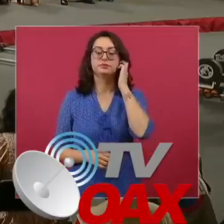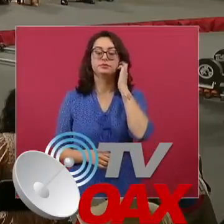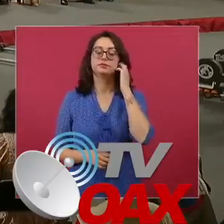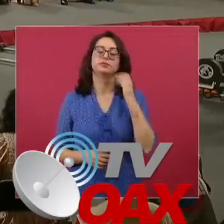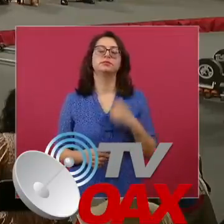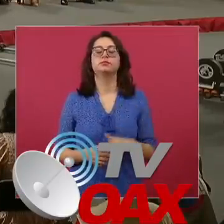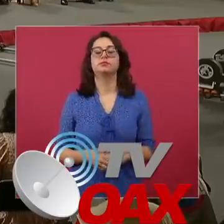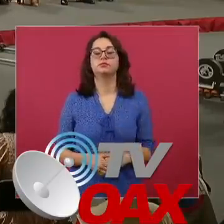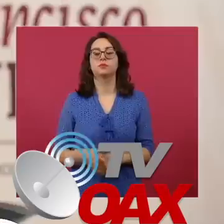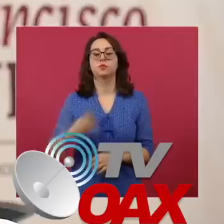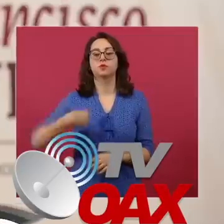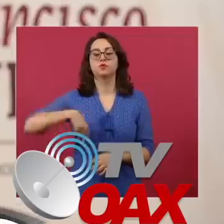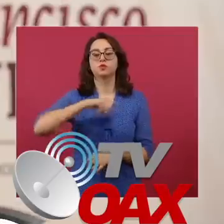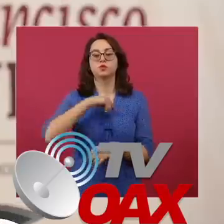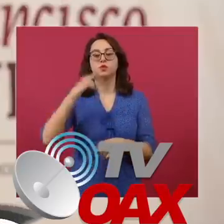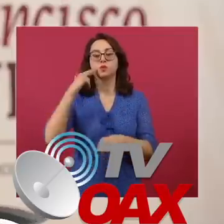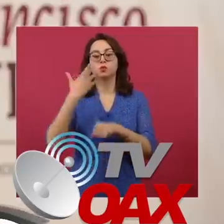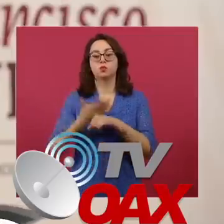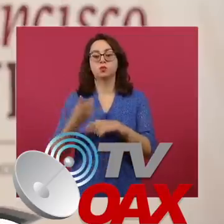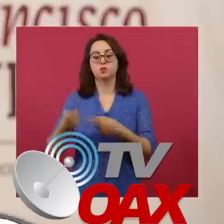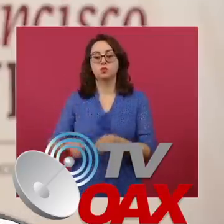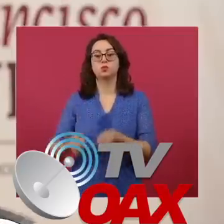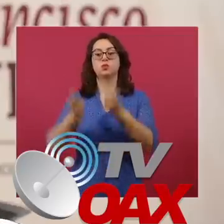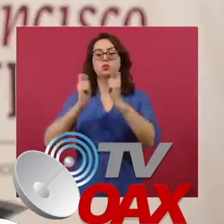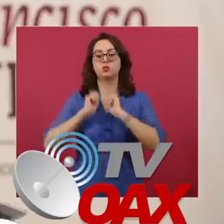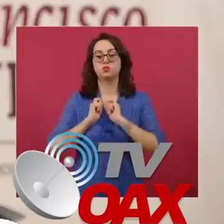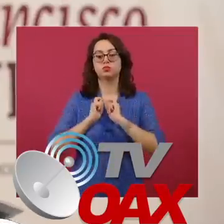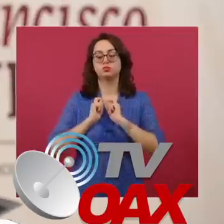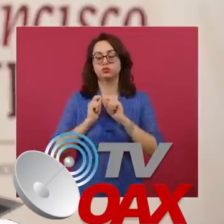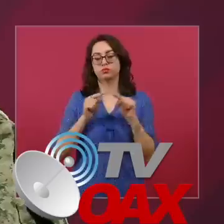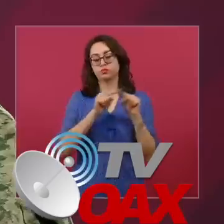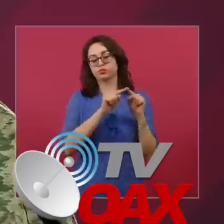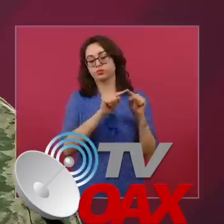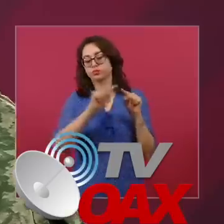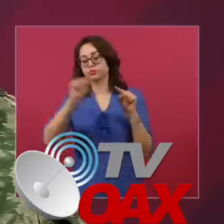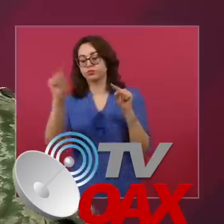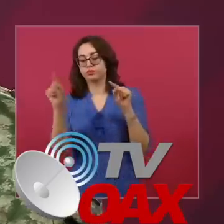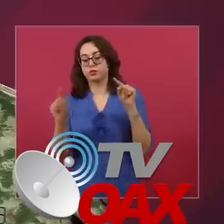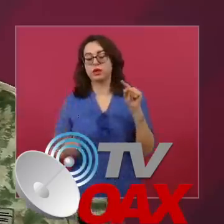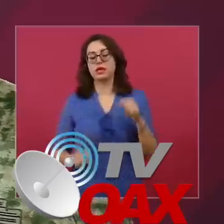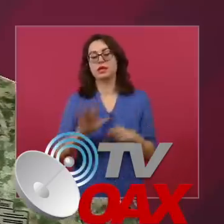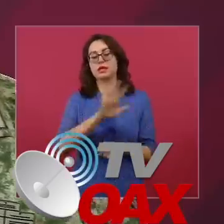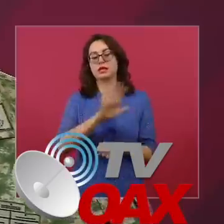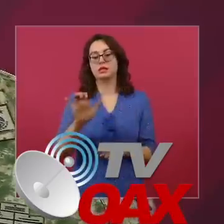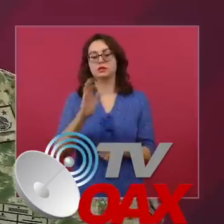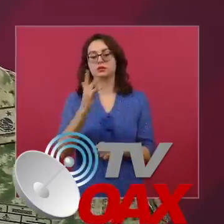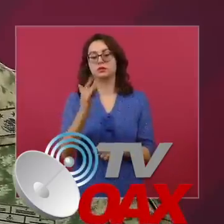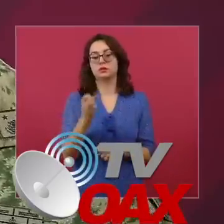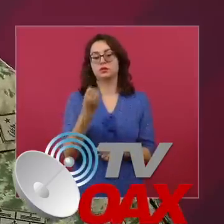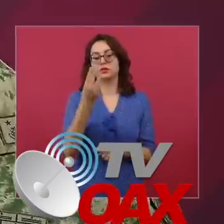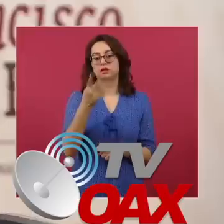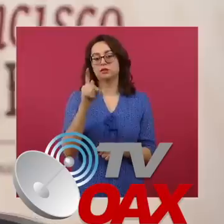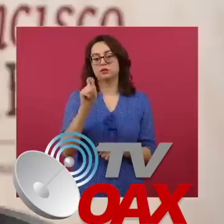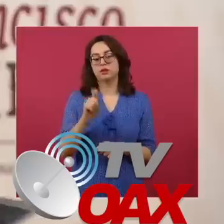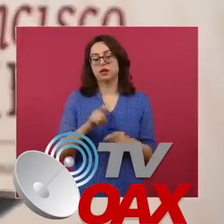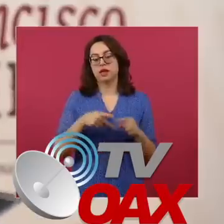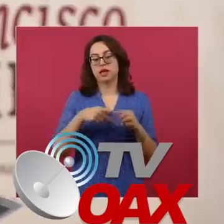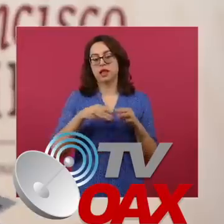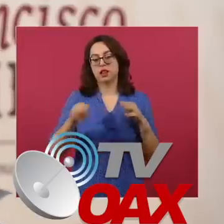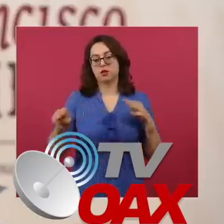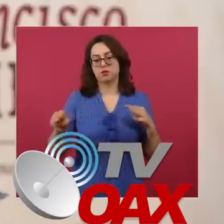Defensa Nacional está en una longitud de 553.6 kilómetros. En ellos